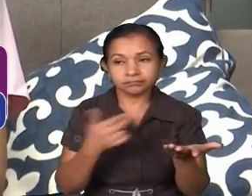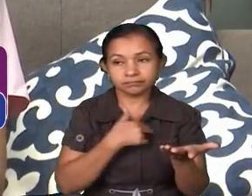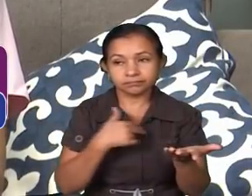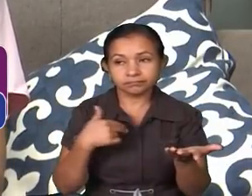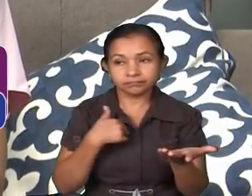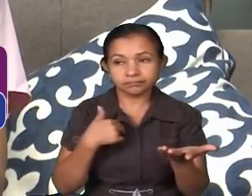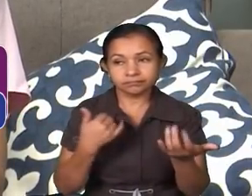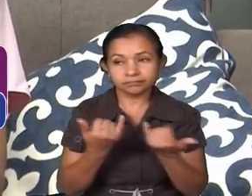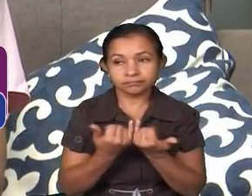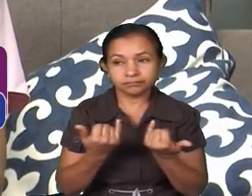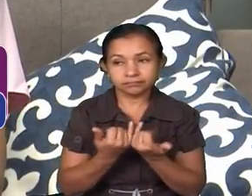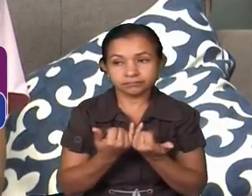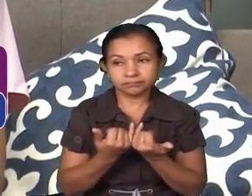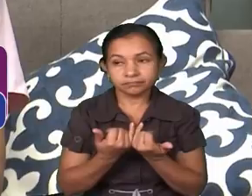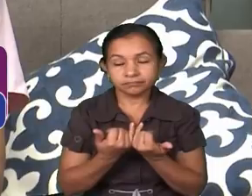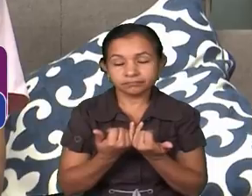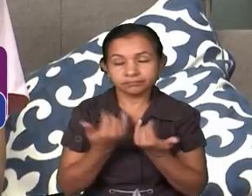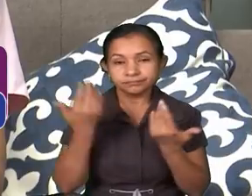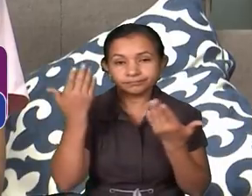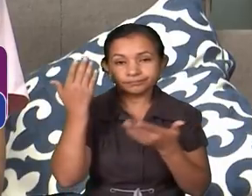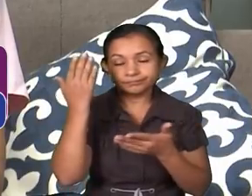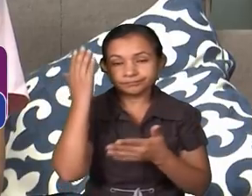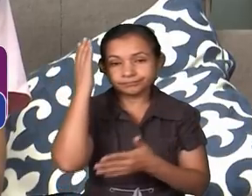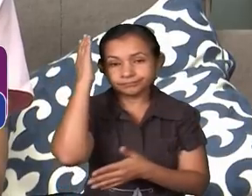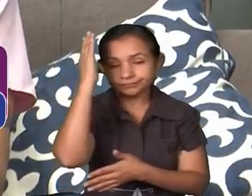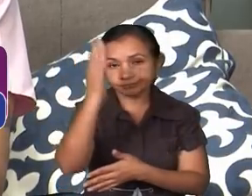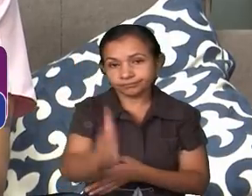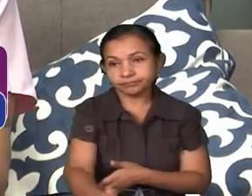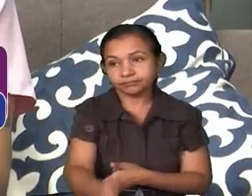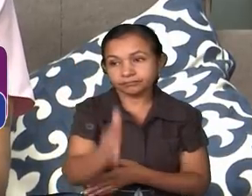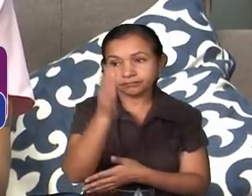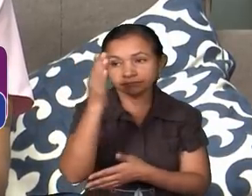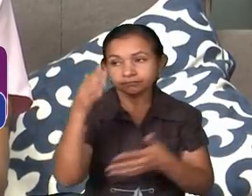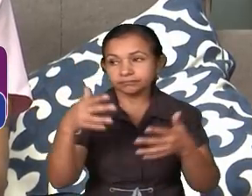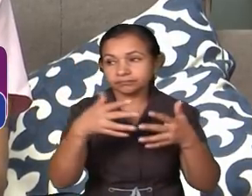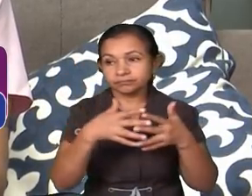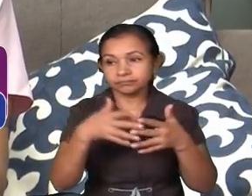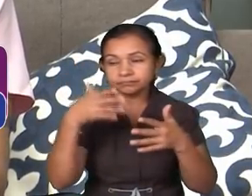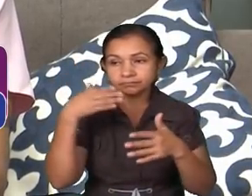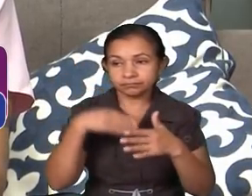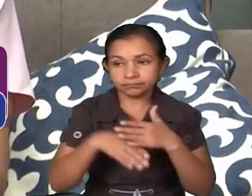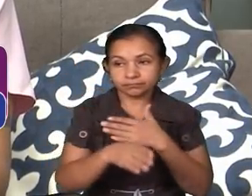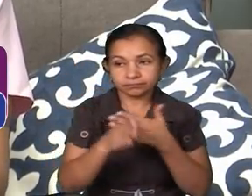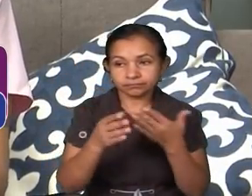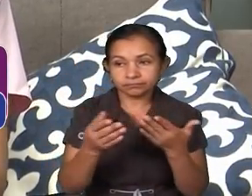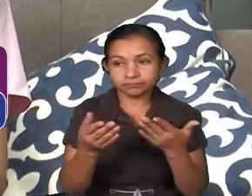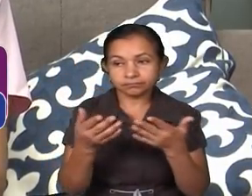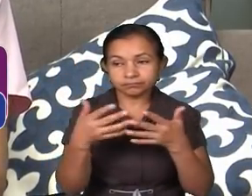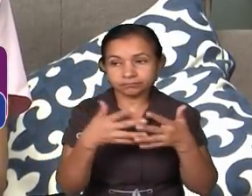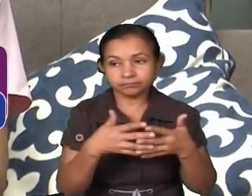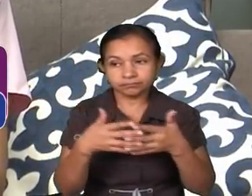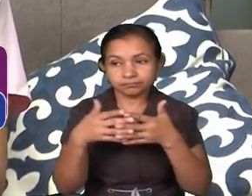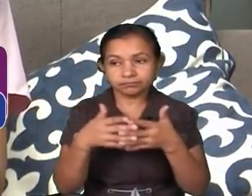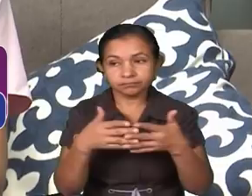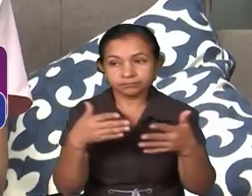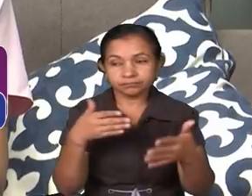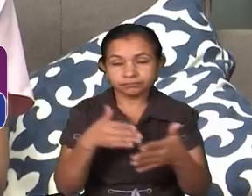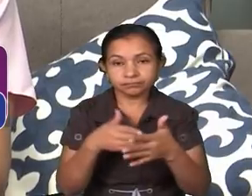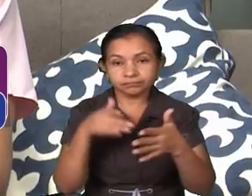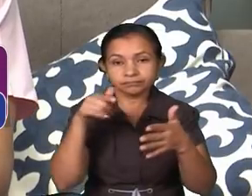de Migración y Fronteras de los Estados Unidos, entraron a suelo americano y en suelo americano fueron retenidos,